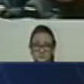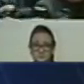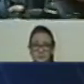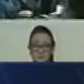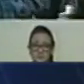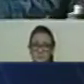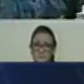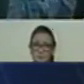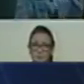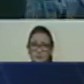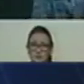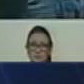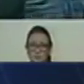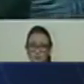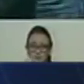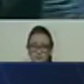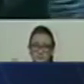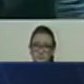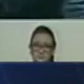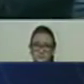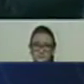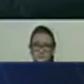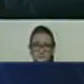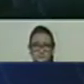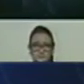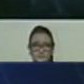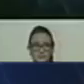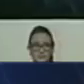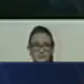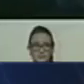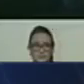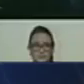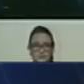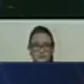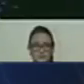preguntas y respuestas con Margelis Hernández, Globovisión.